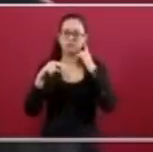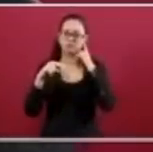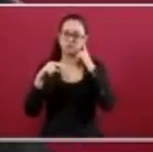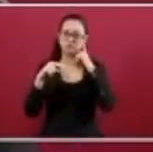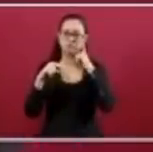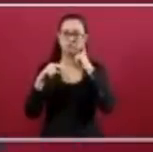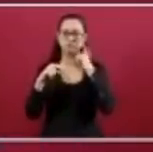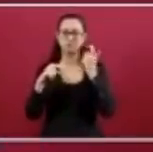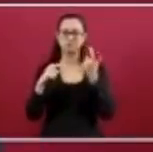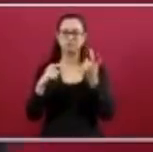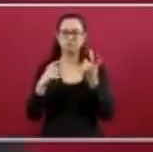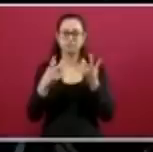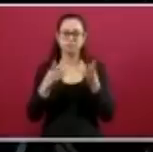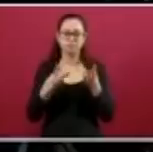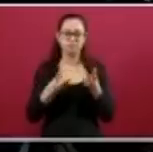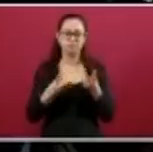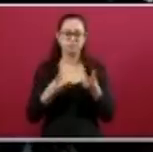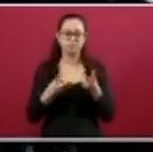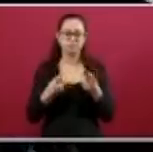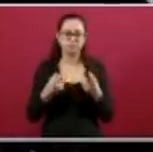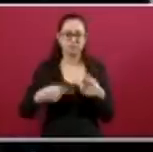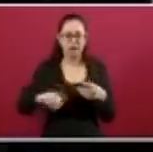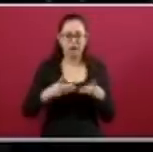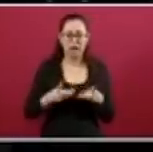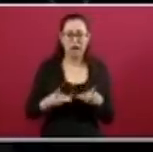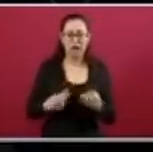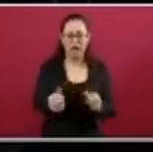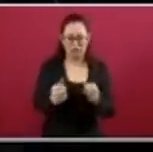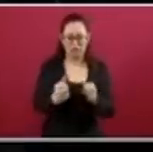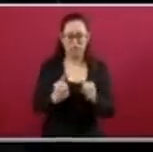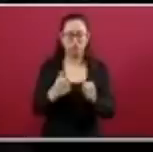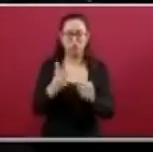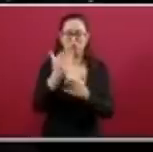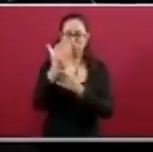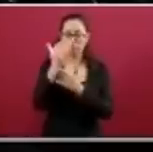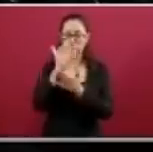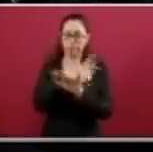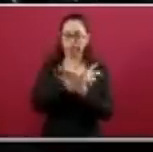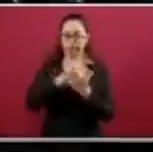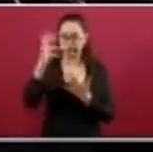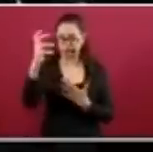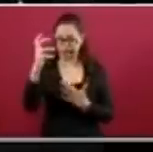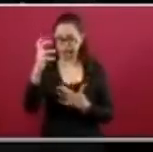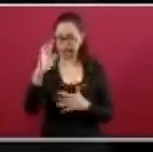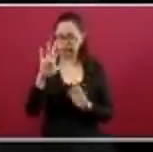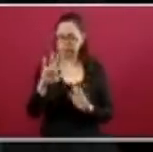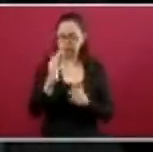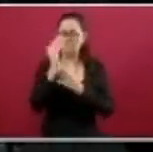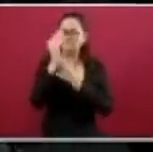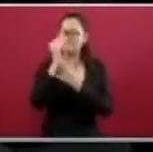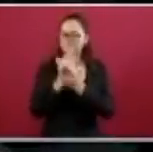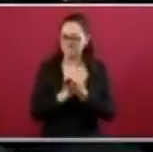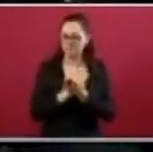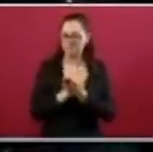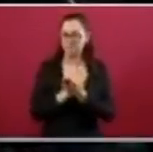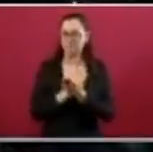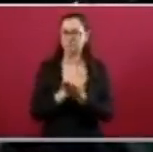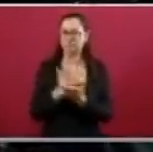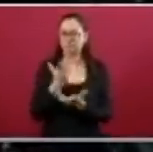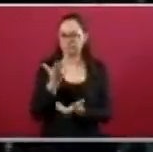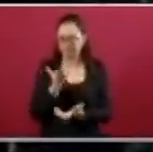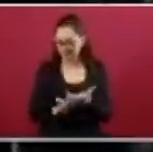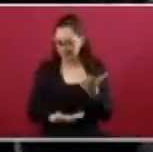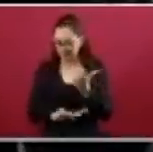esa transmisión de gas a nuestro país, pero sin estos precios y sin estas sanciones que son